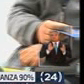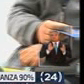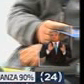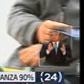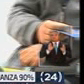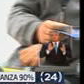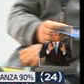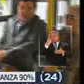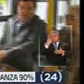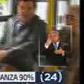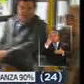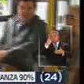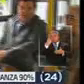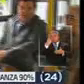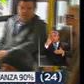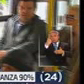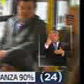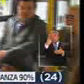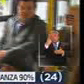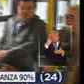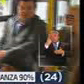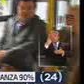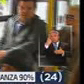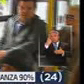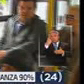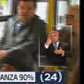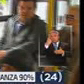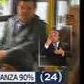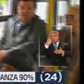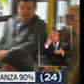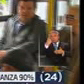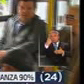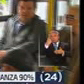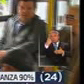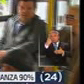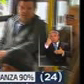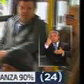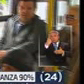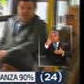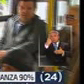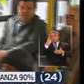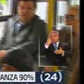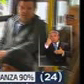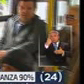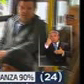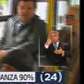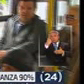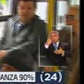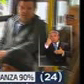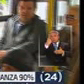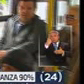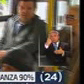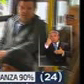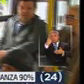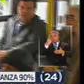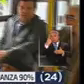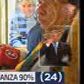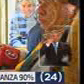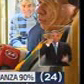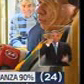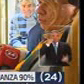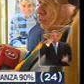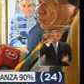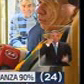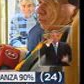Porque yo alcanza a cargar la vergüenza. Oye, que sí. Pero siempre pago, que se de vez en cuando, que pase como que no